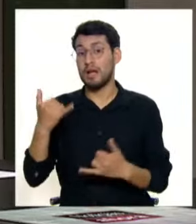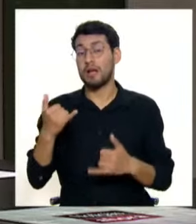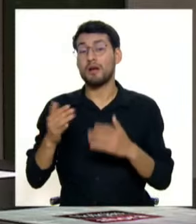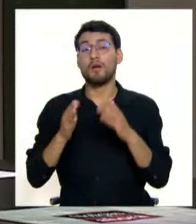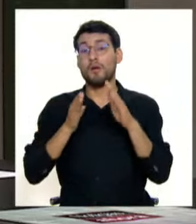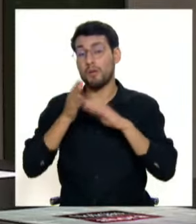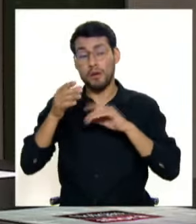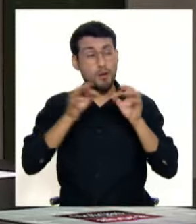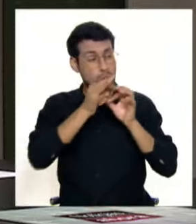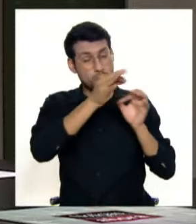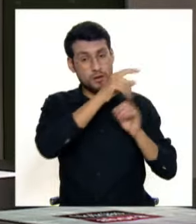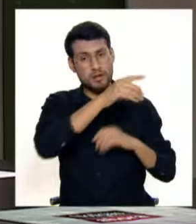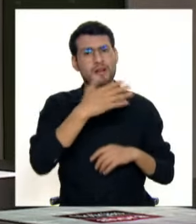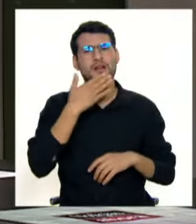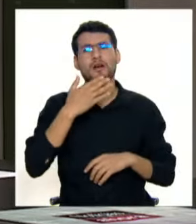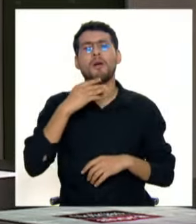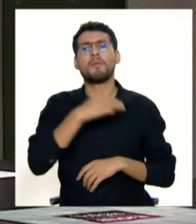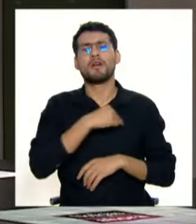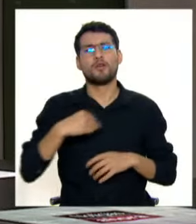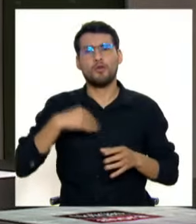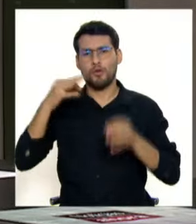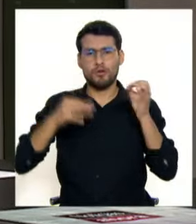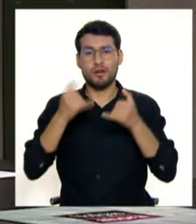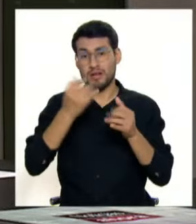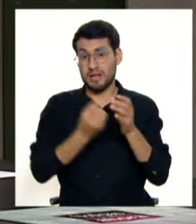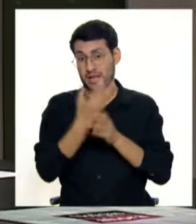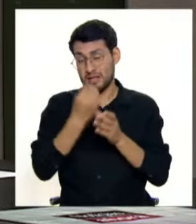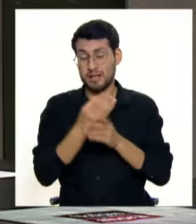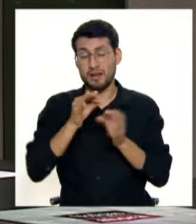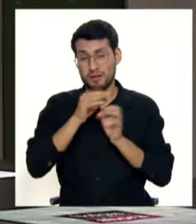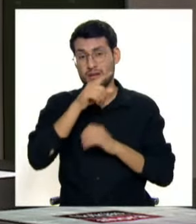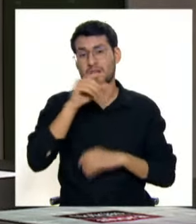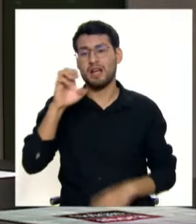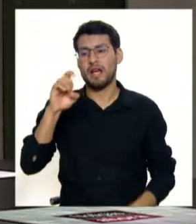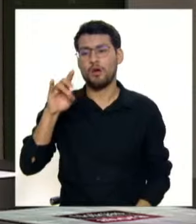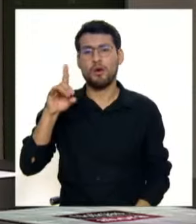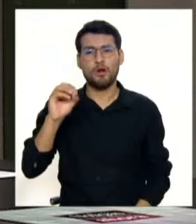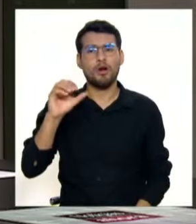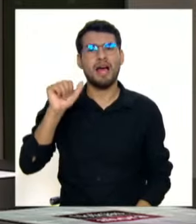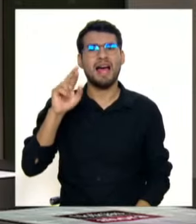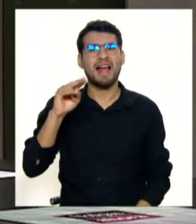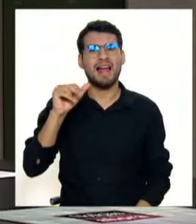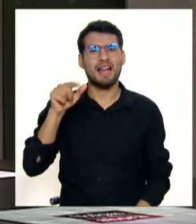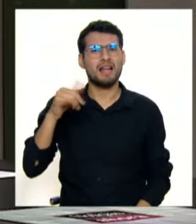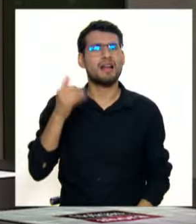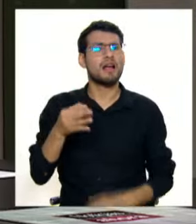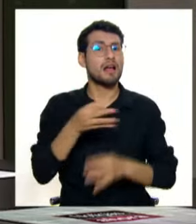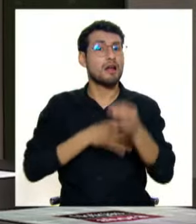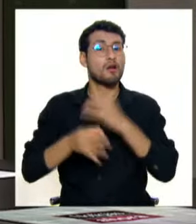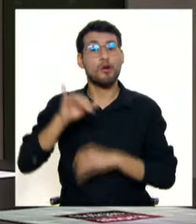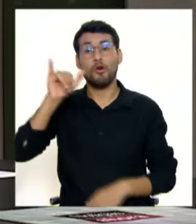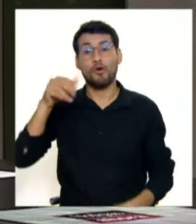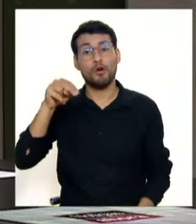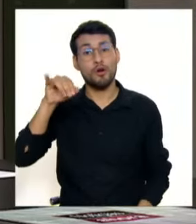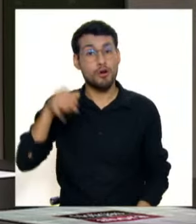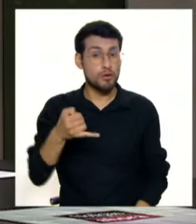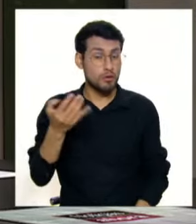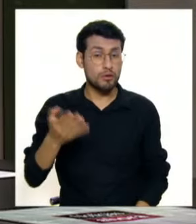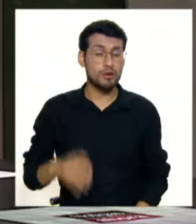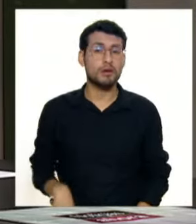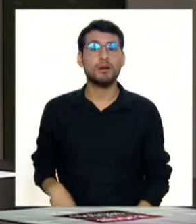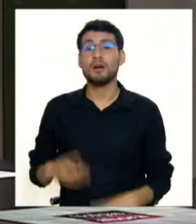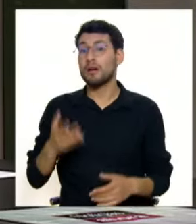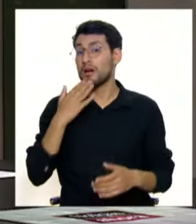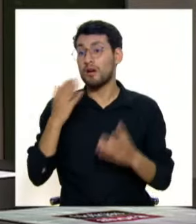En el interior del país es el de justicia. Él está en Arequipa. Eduardo Arana dijo que la propuesta de reemplazar la Junta Nacional de Justicia